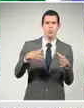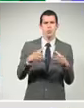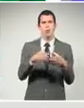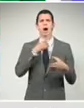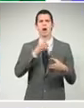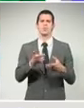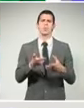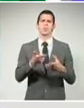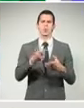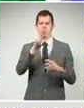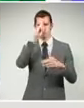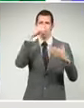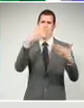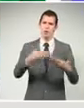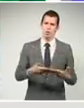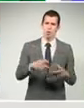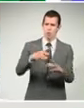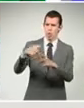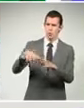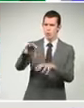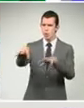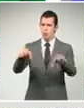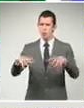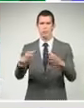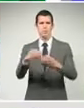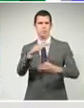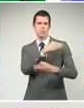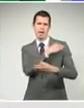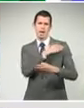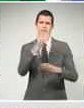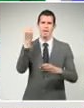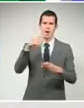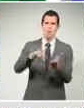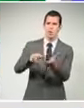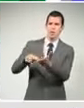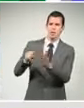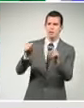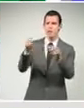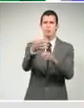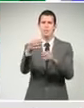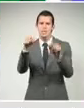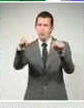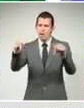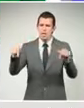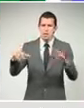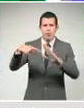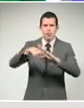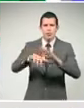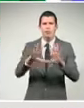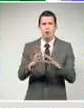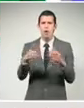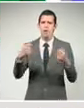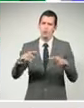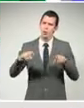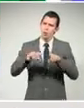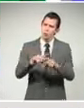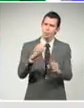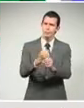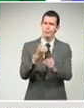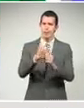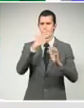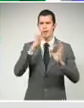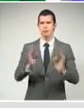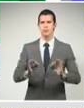de las acciones que se tienen que hacer de conjunto con todos los organismos. Los problemas de salud se